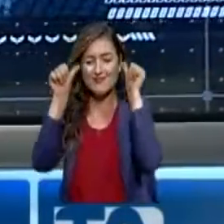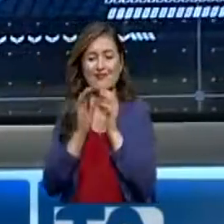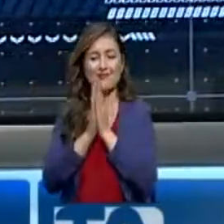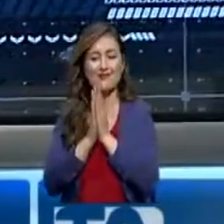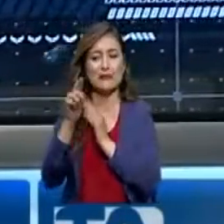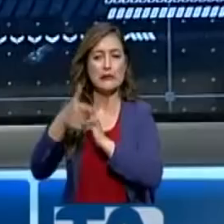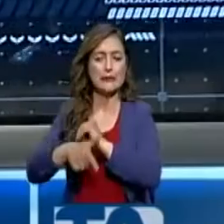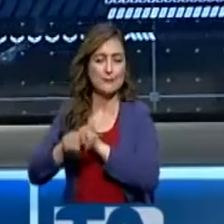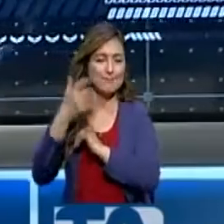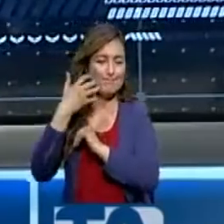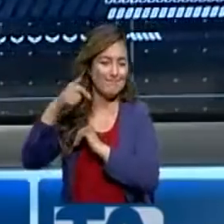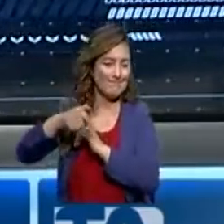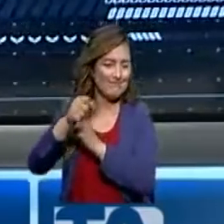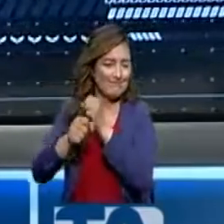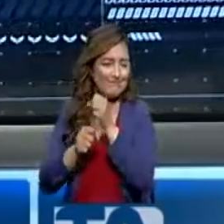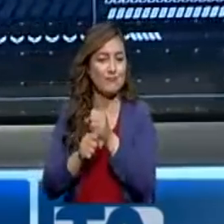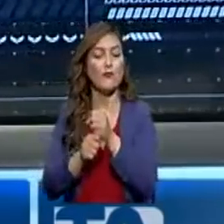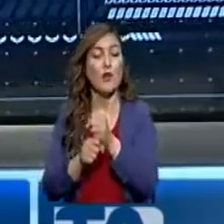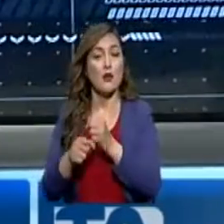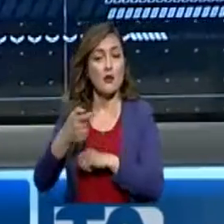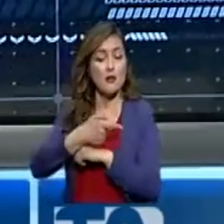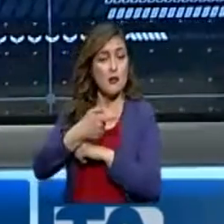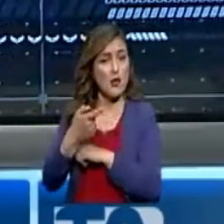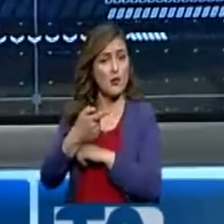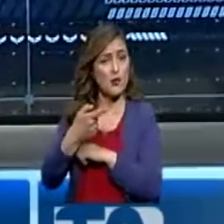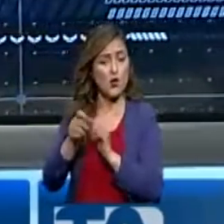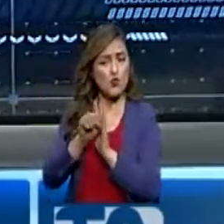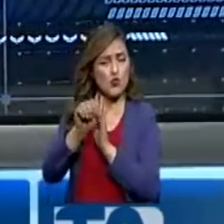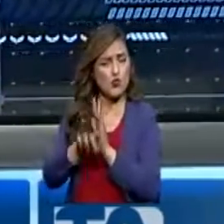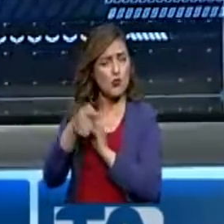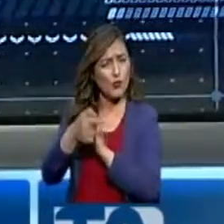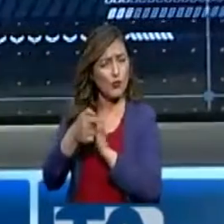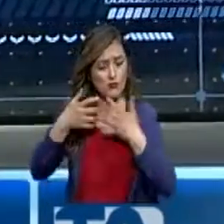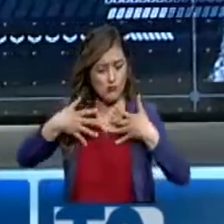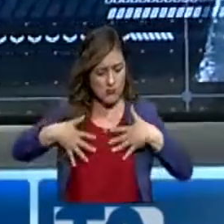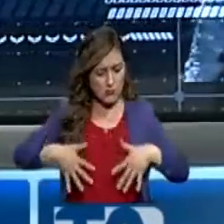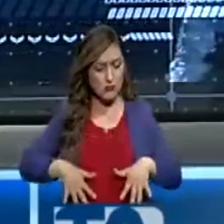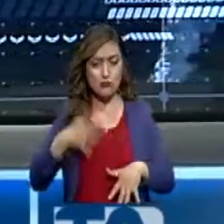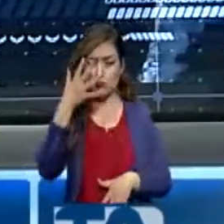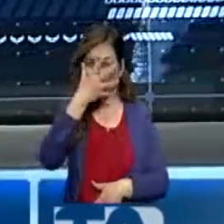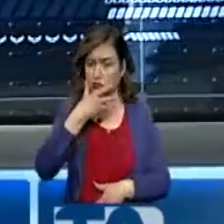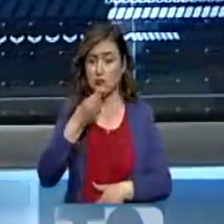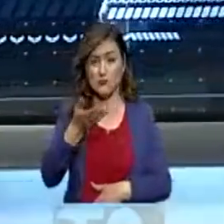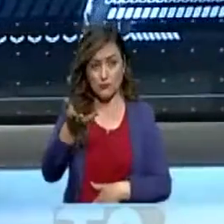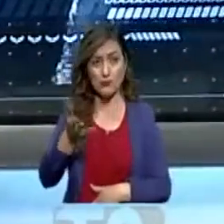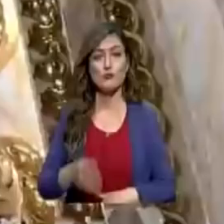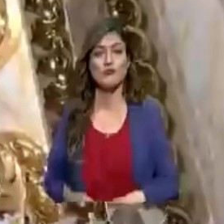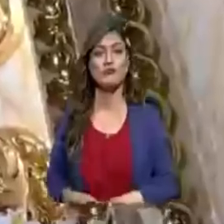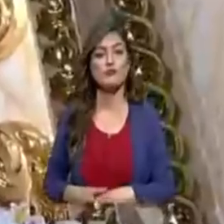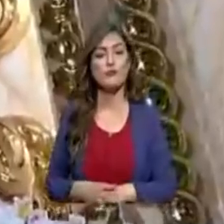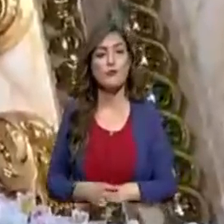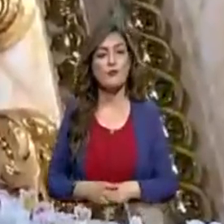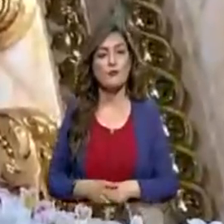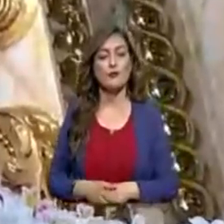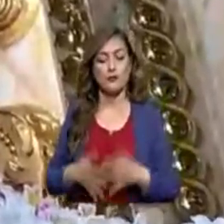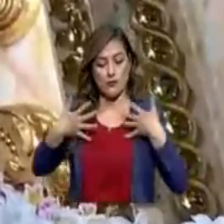esta fecha del año, recibe a diario hermosos vestidos de sus fieles devotos. Vamos a ver el siguiente reportaje. Los